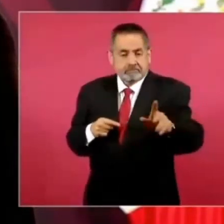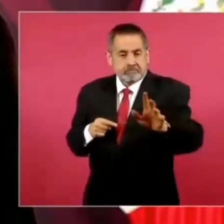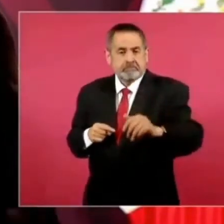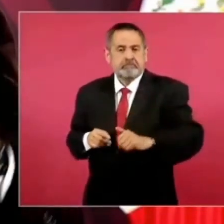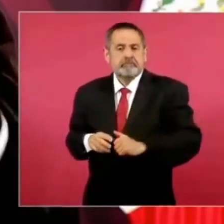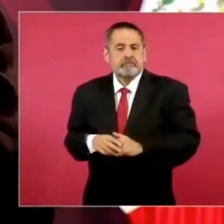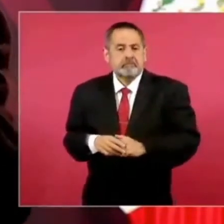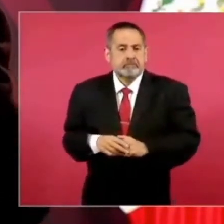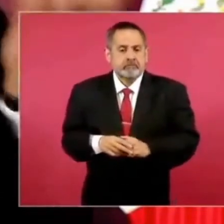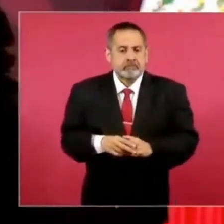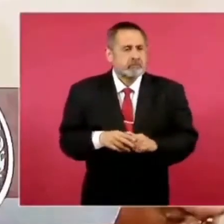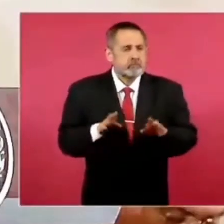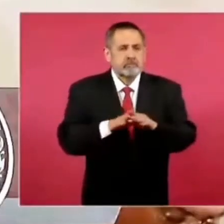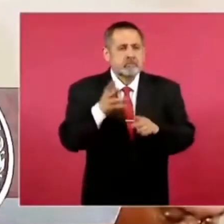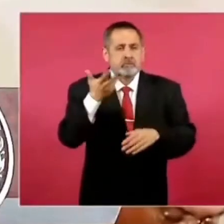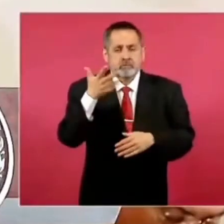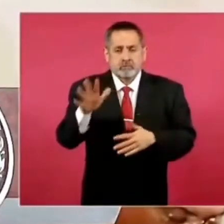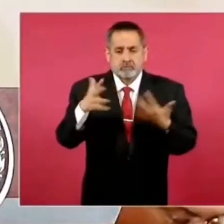Y habían como 10.